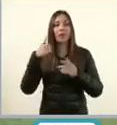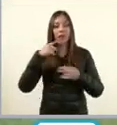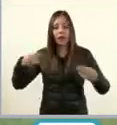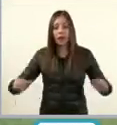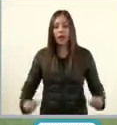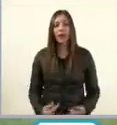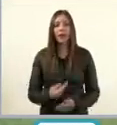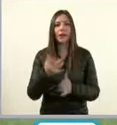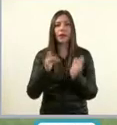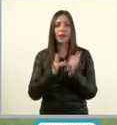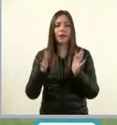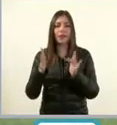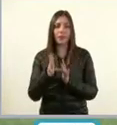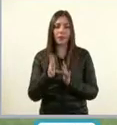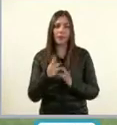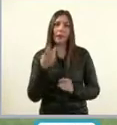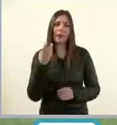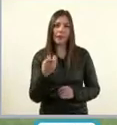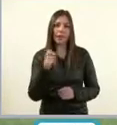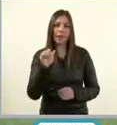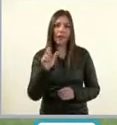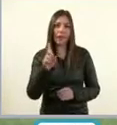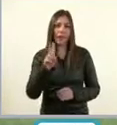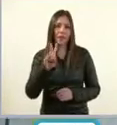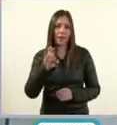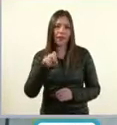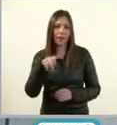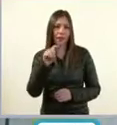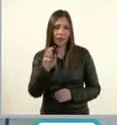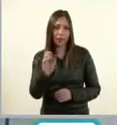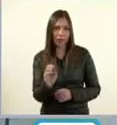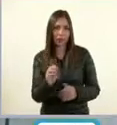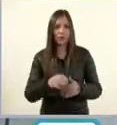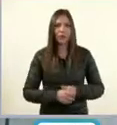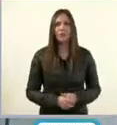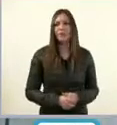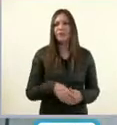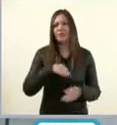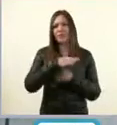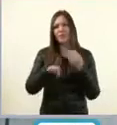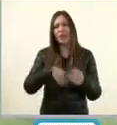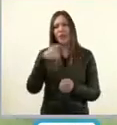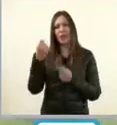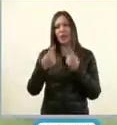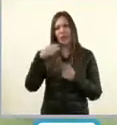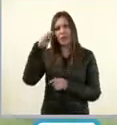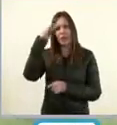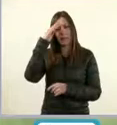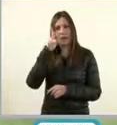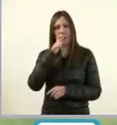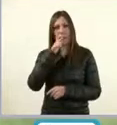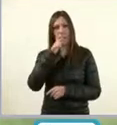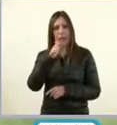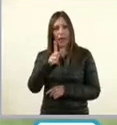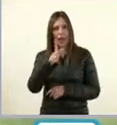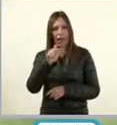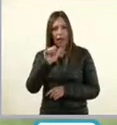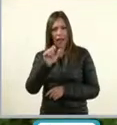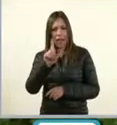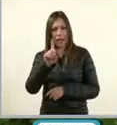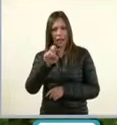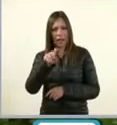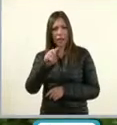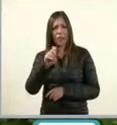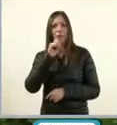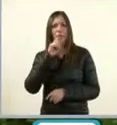Es Advenience. Oye, es imposible pensar en esta palabra y no ligarla con las coronas, por ejemplo. Por ¿Qué